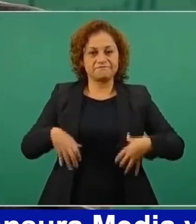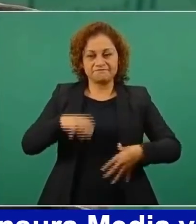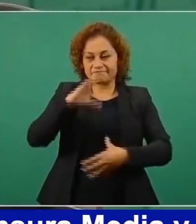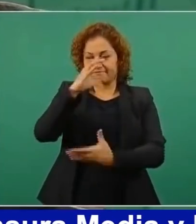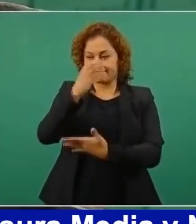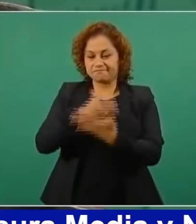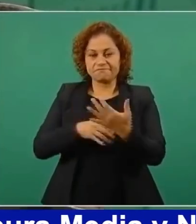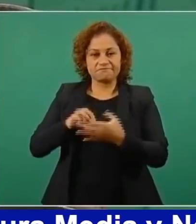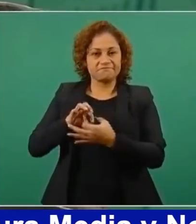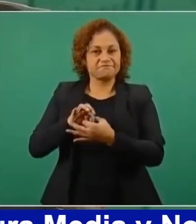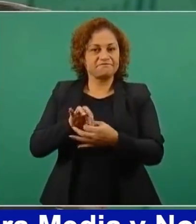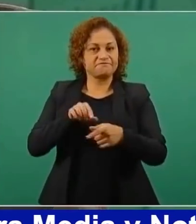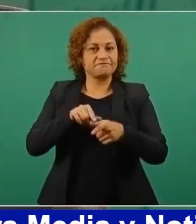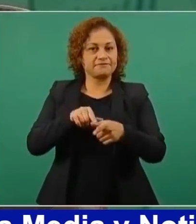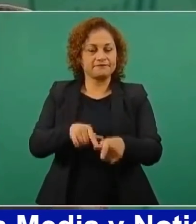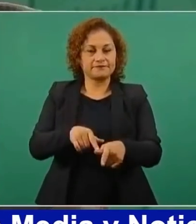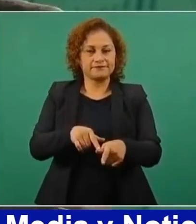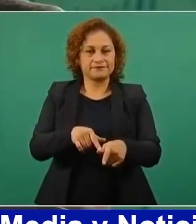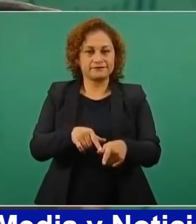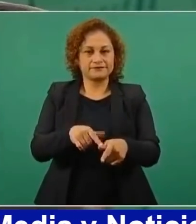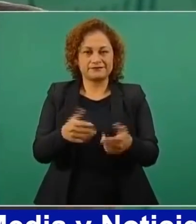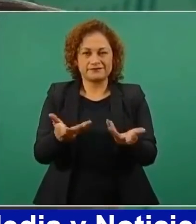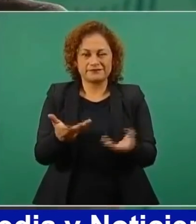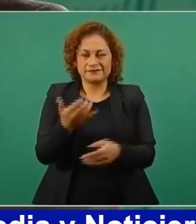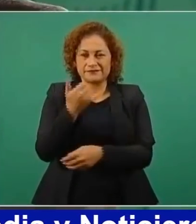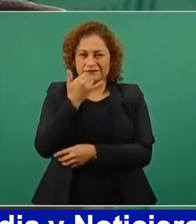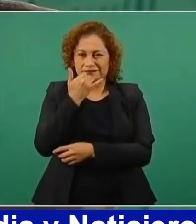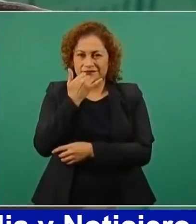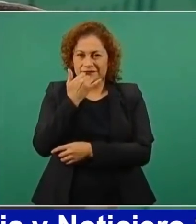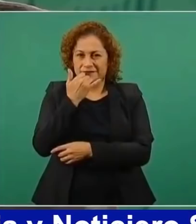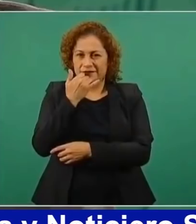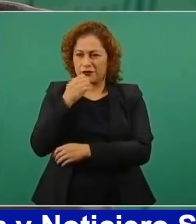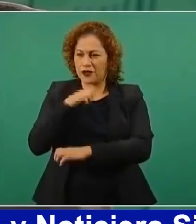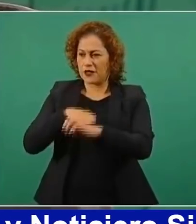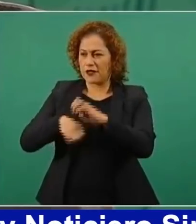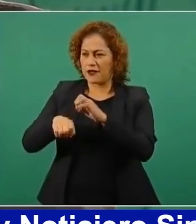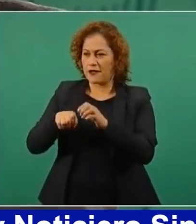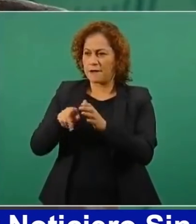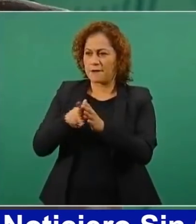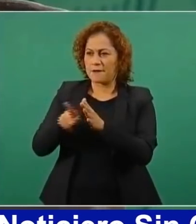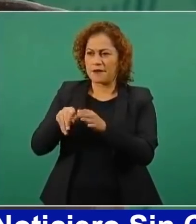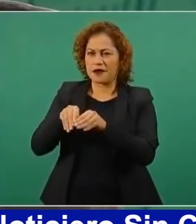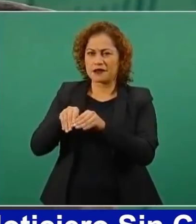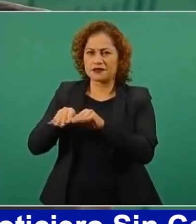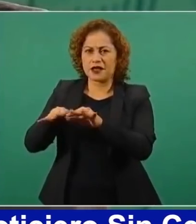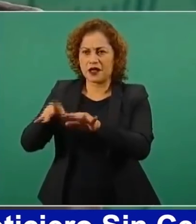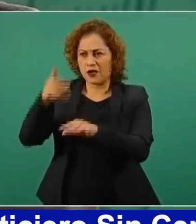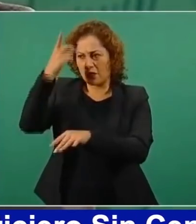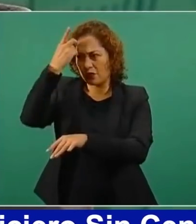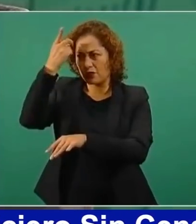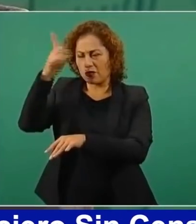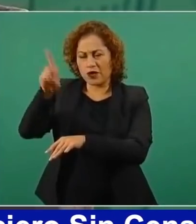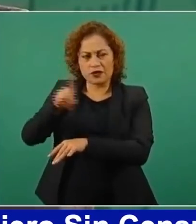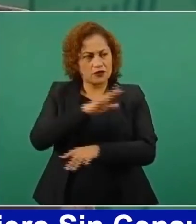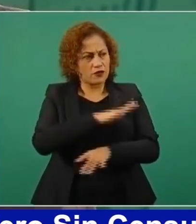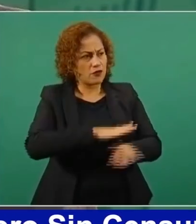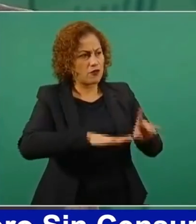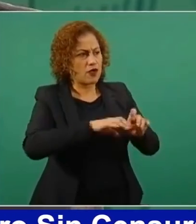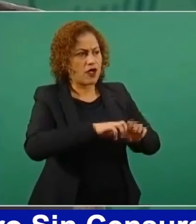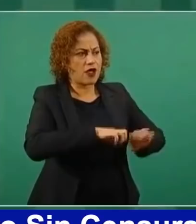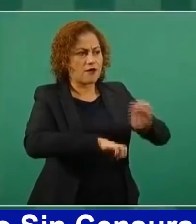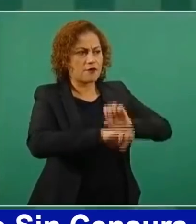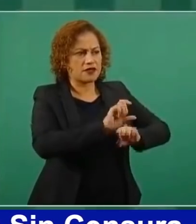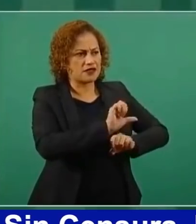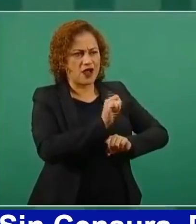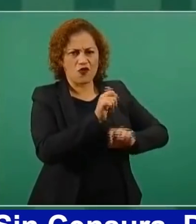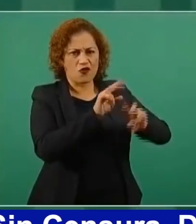¿Qué tienen que ver los dueños de medios de comunicación con empresas? Pues todos, o